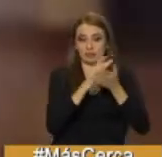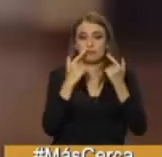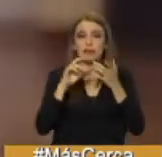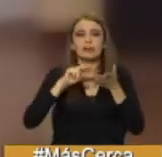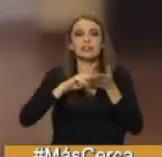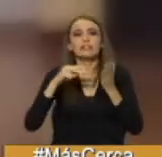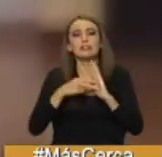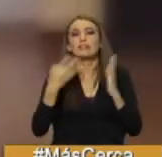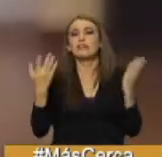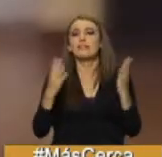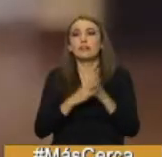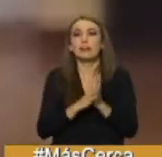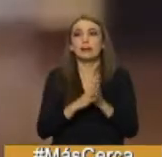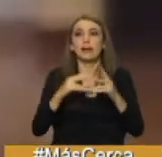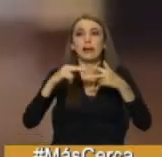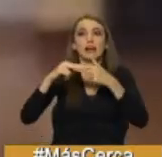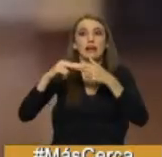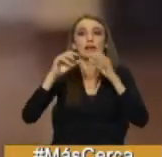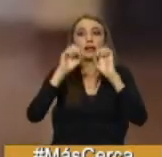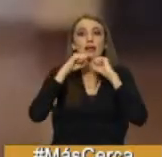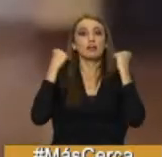otros.